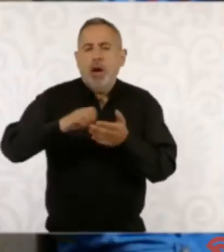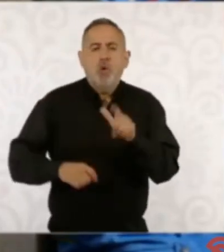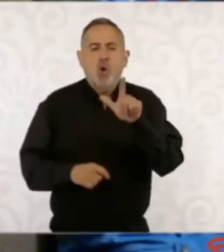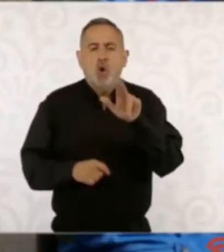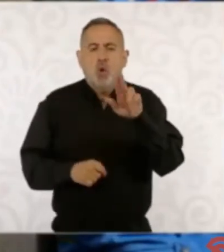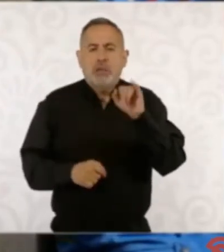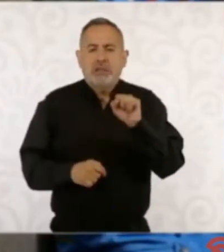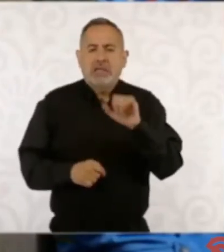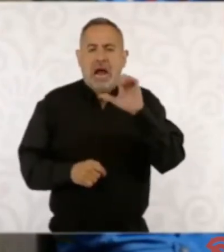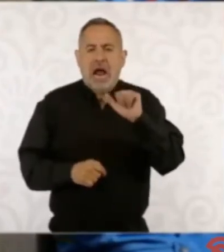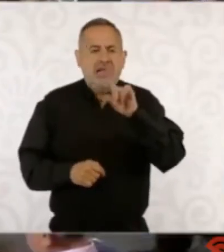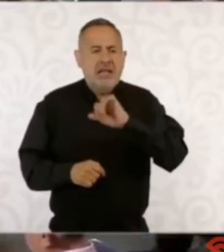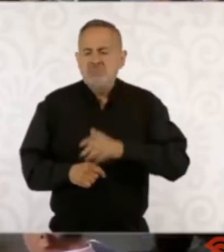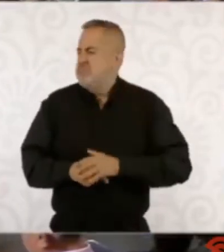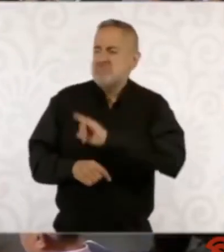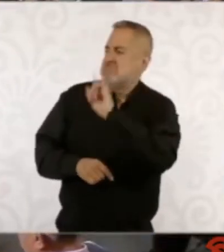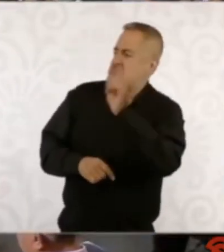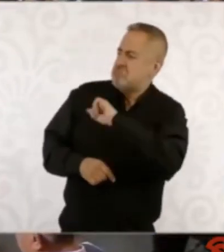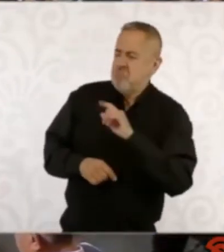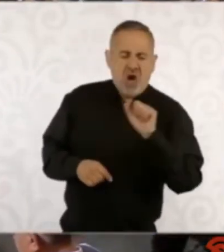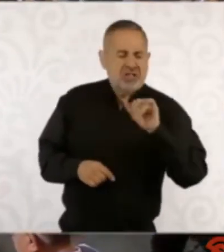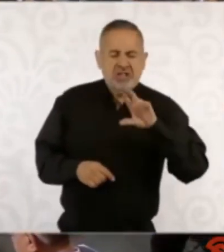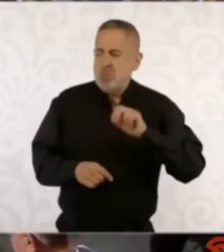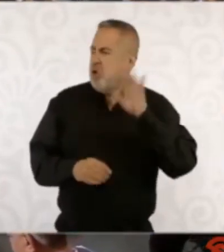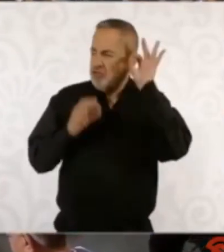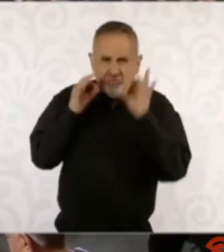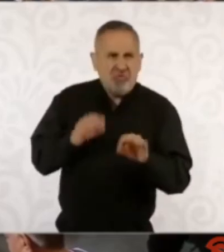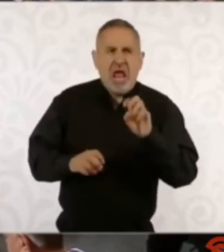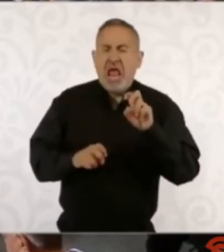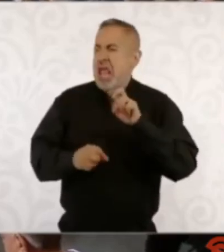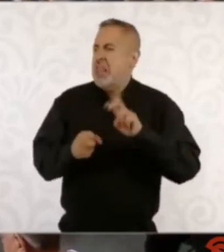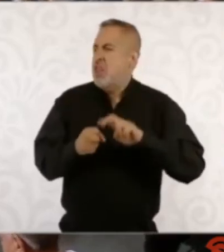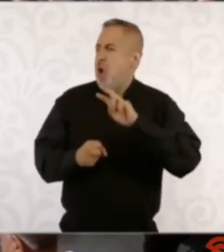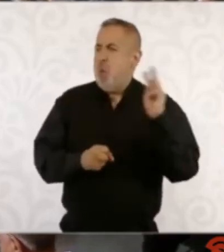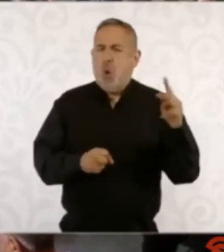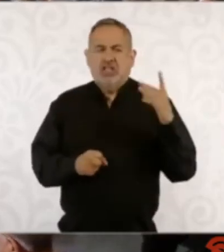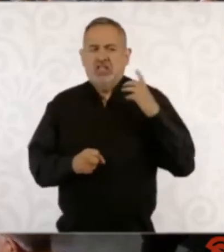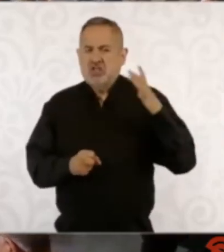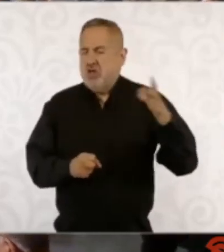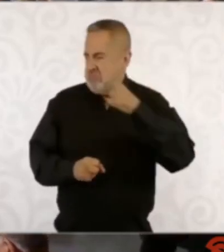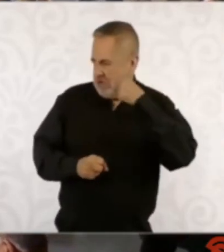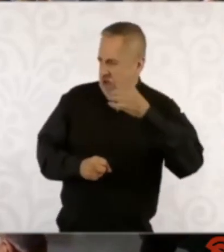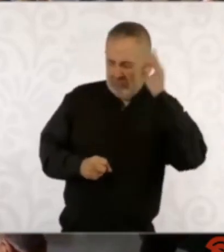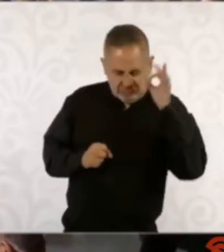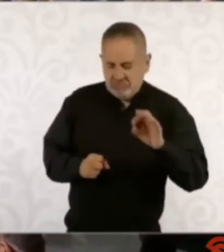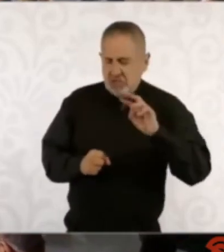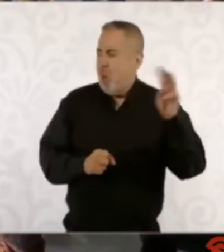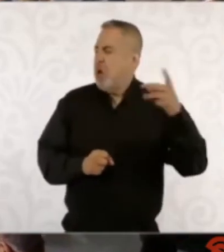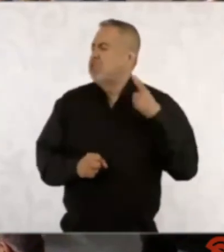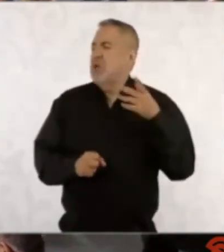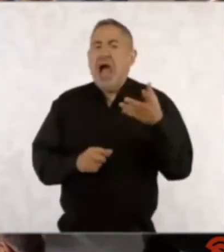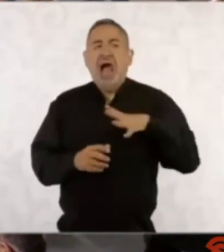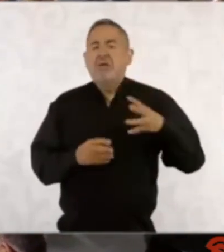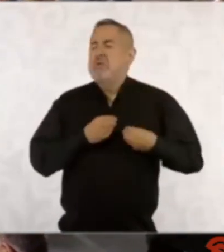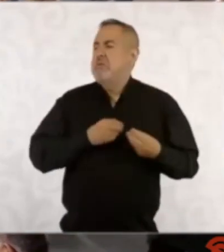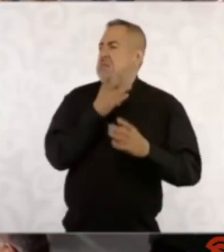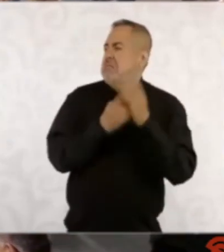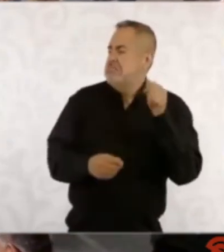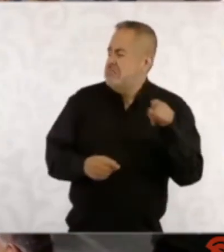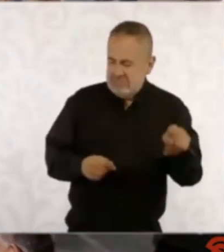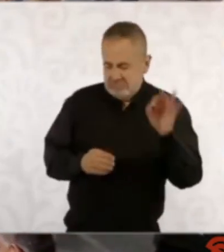Cárdenas afirmó que Simón Levy estaba en Washington y dio por válida esta versión de que incluso dijo que